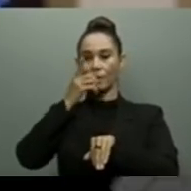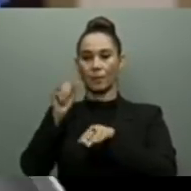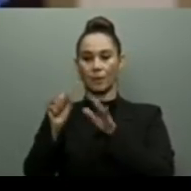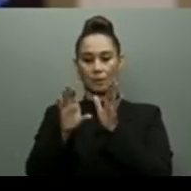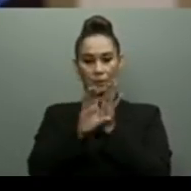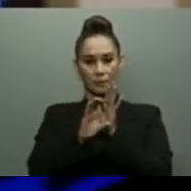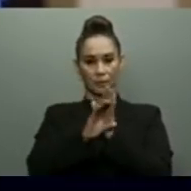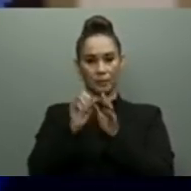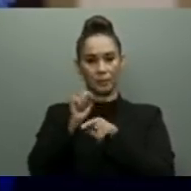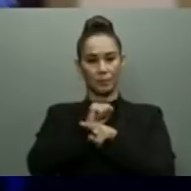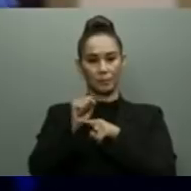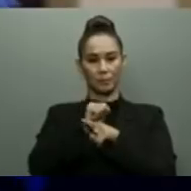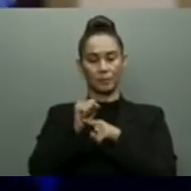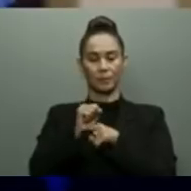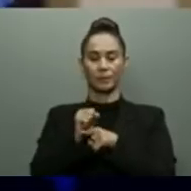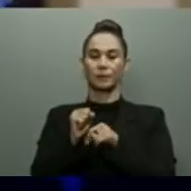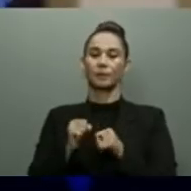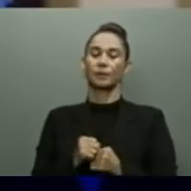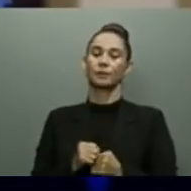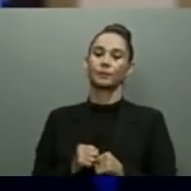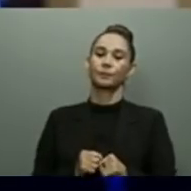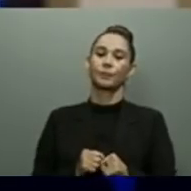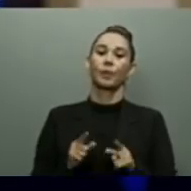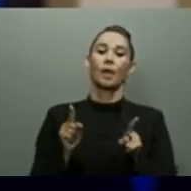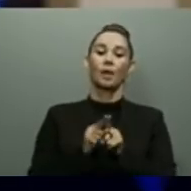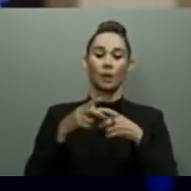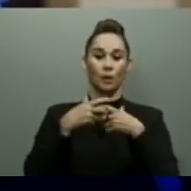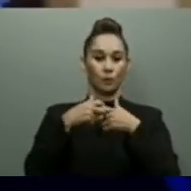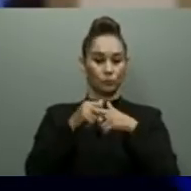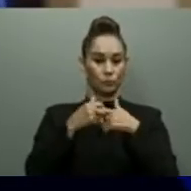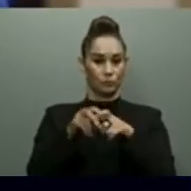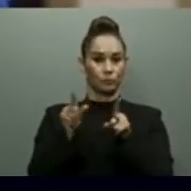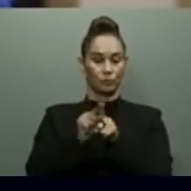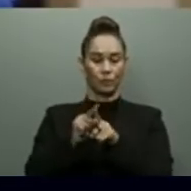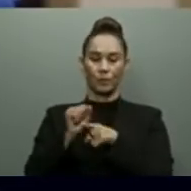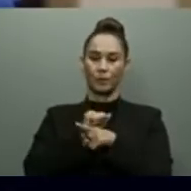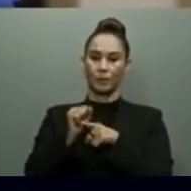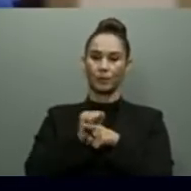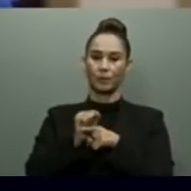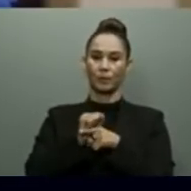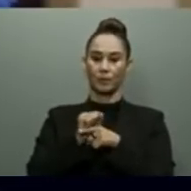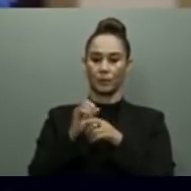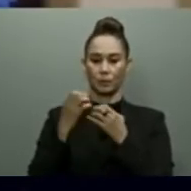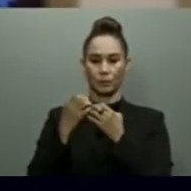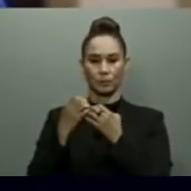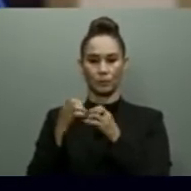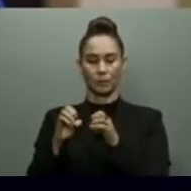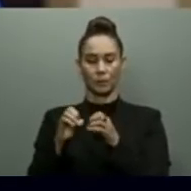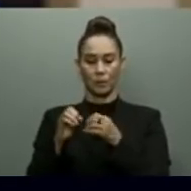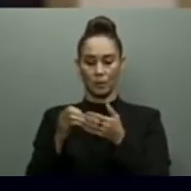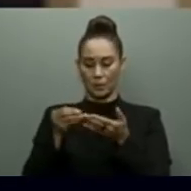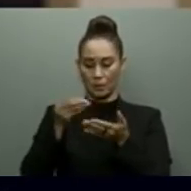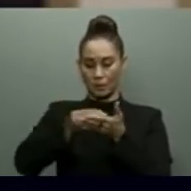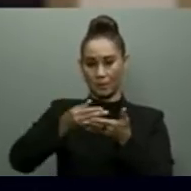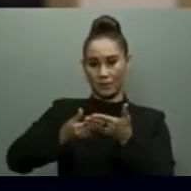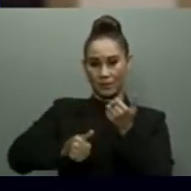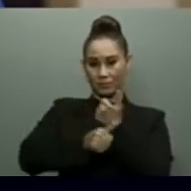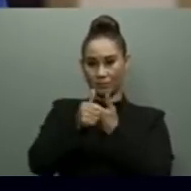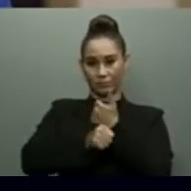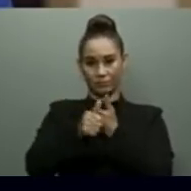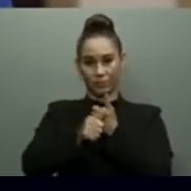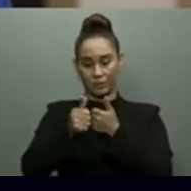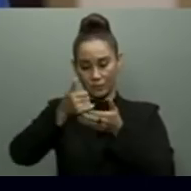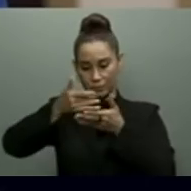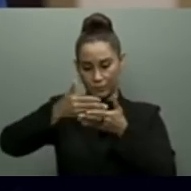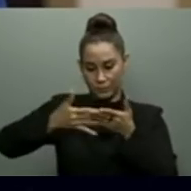comunicación satelital. Con los industriales hemos también diseñado un ejercicio de materiales peligrosos, de derramamiento de materiales peligrosos